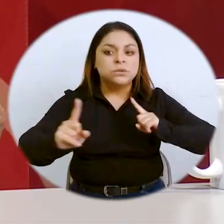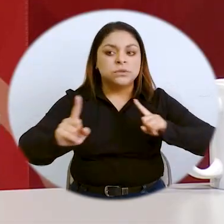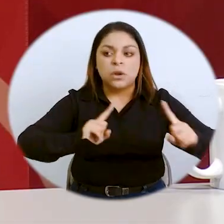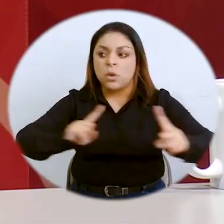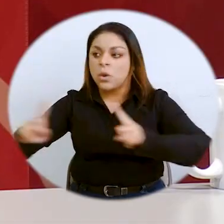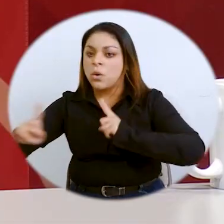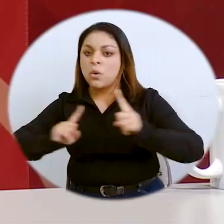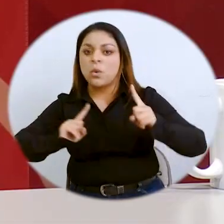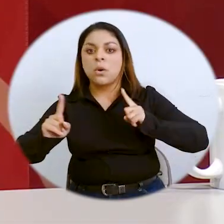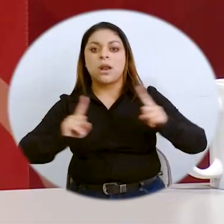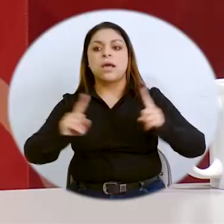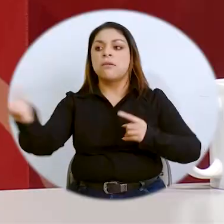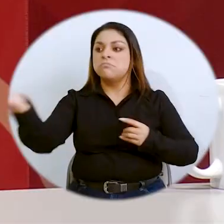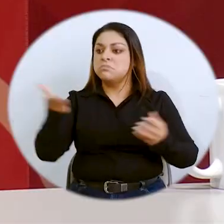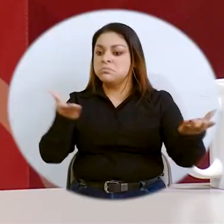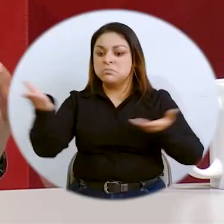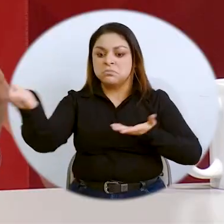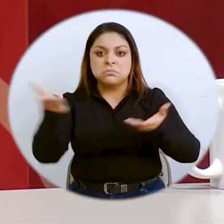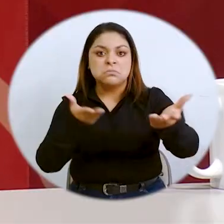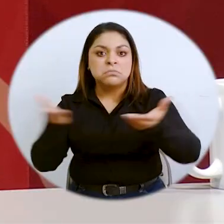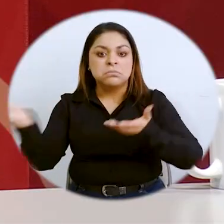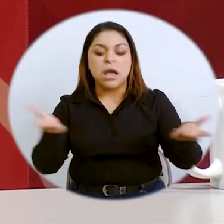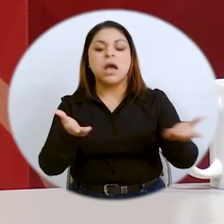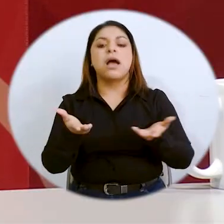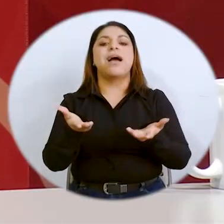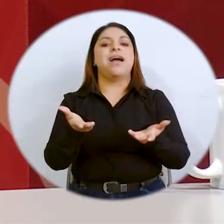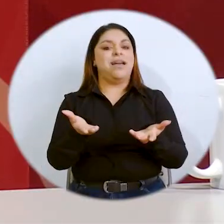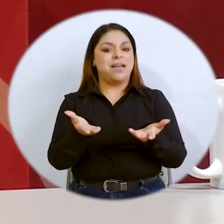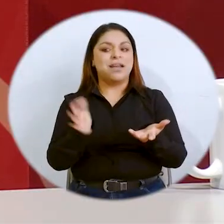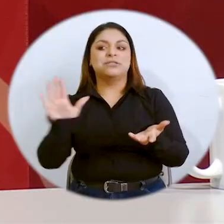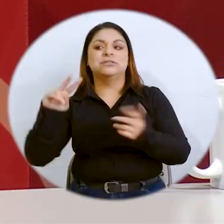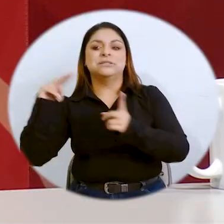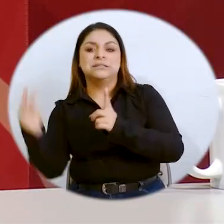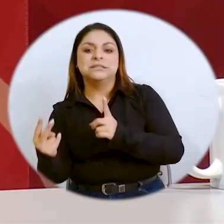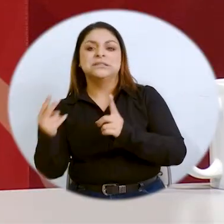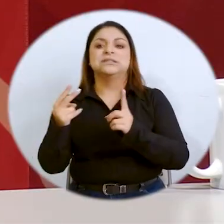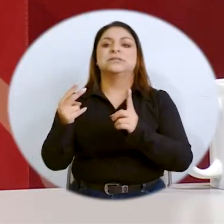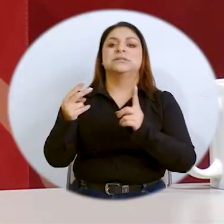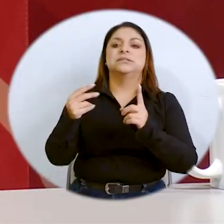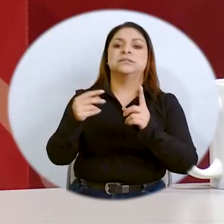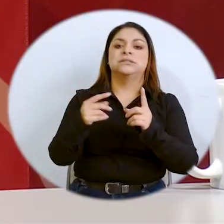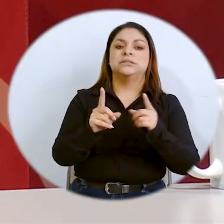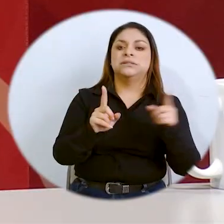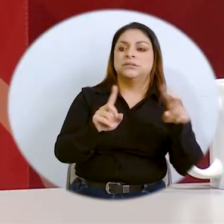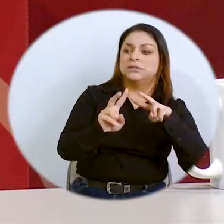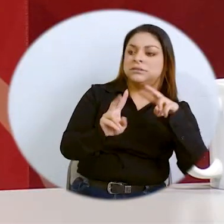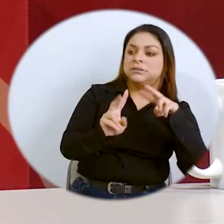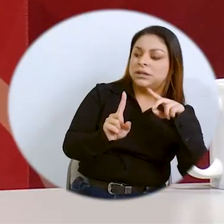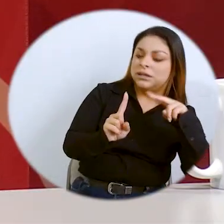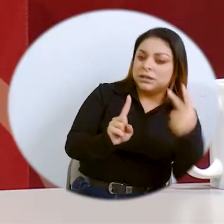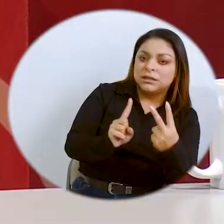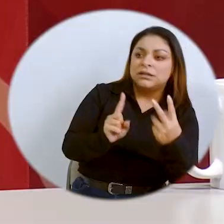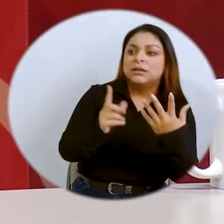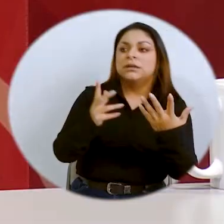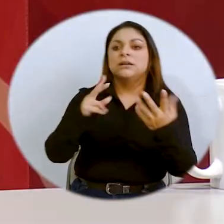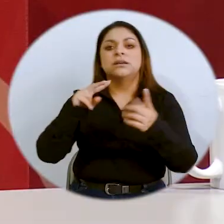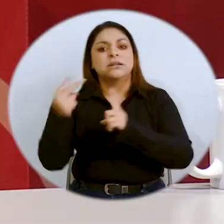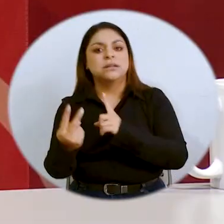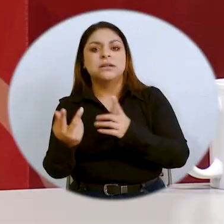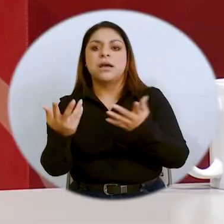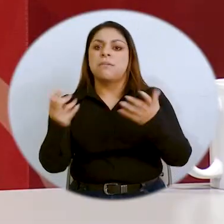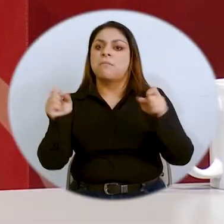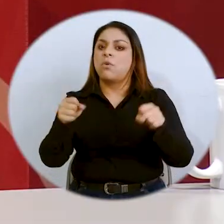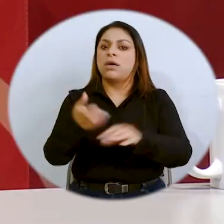construimos entre más personas y áreas diferentes, todos aportamos algo distinto que puede mejorar un